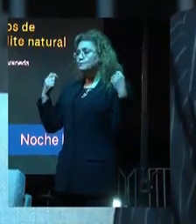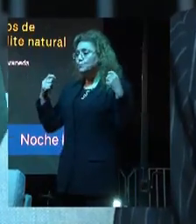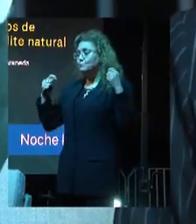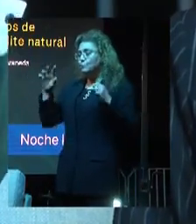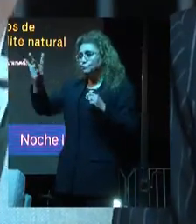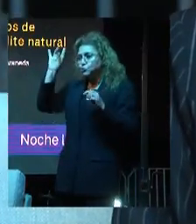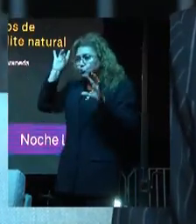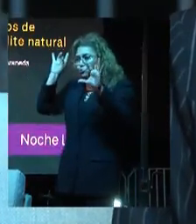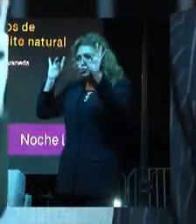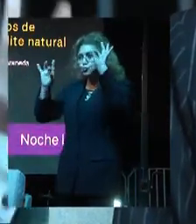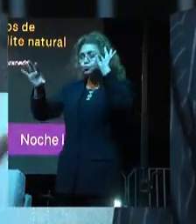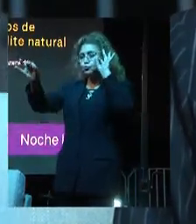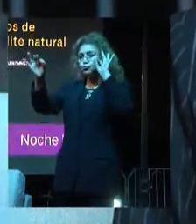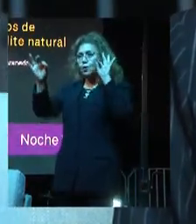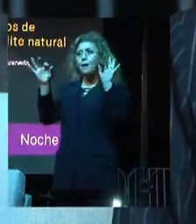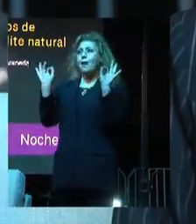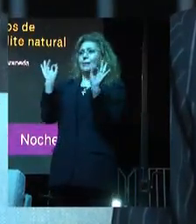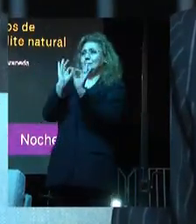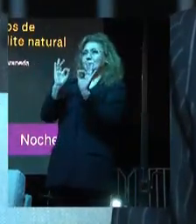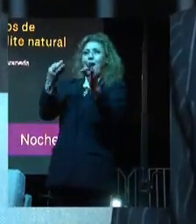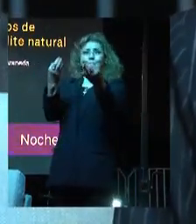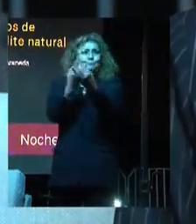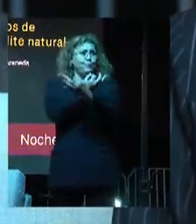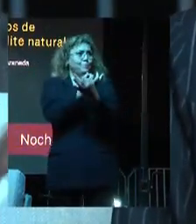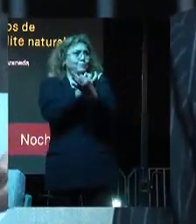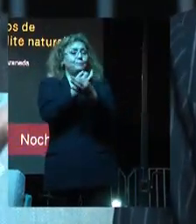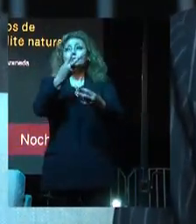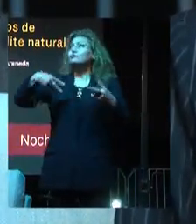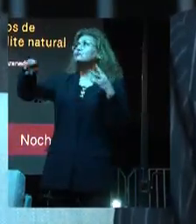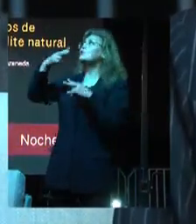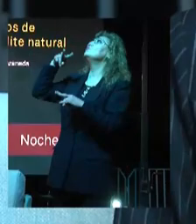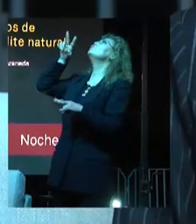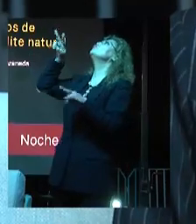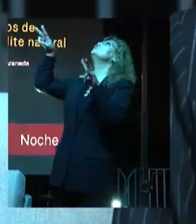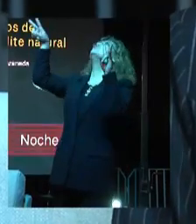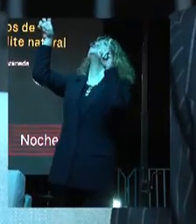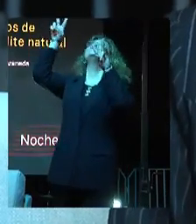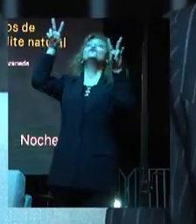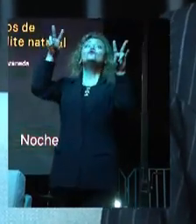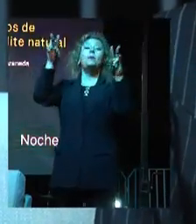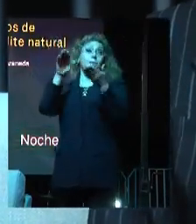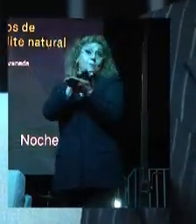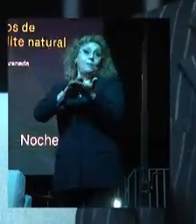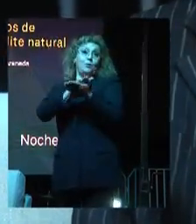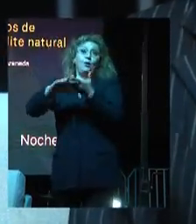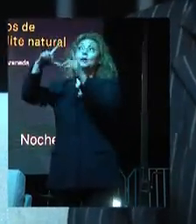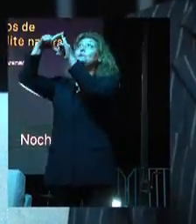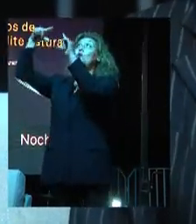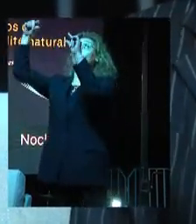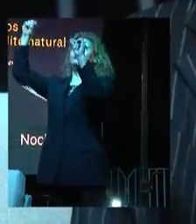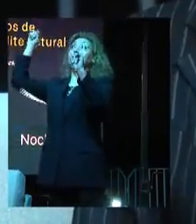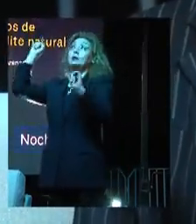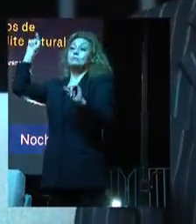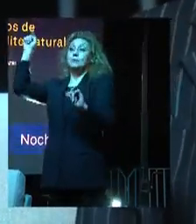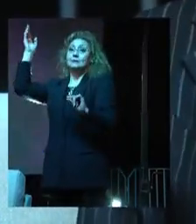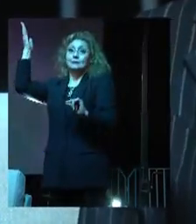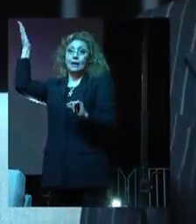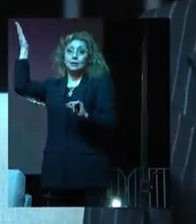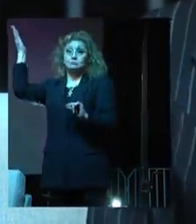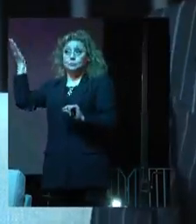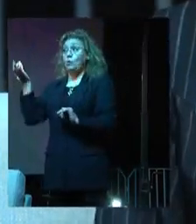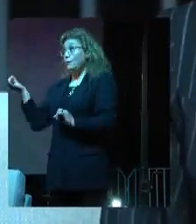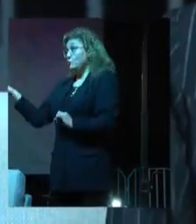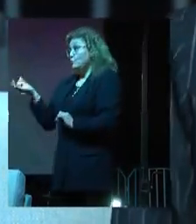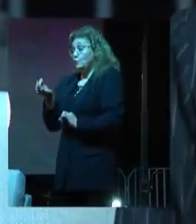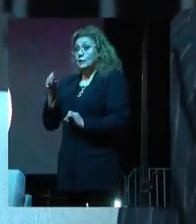de generar explicaciones para los fenómenos que nosotros veíamos en el cielo, tal como es la luna. La luna es algo que, como bien menciona en su